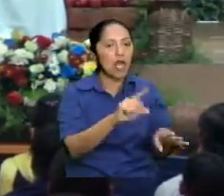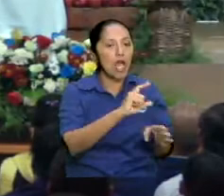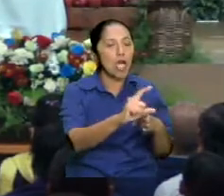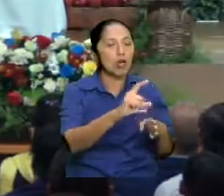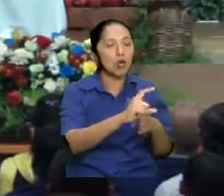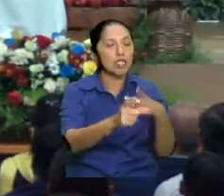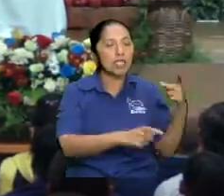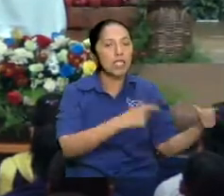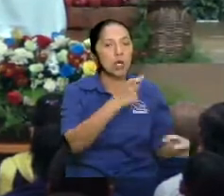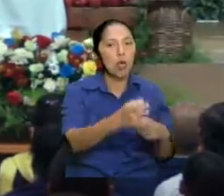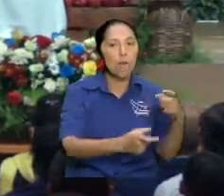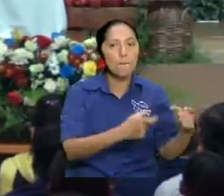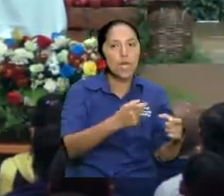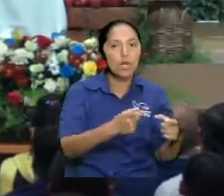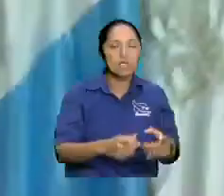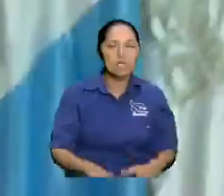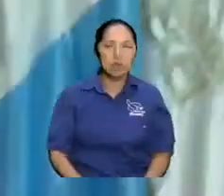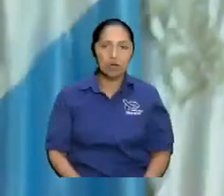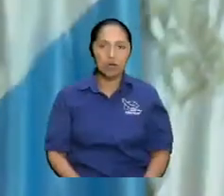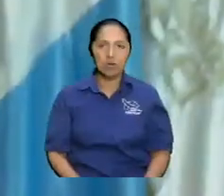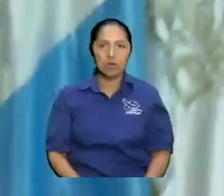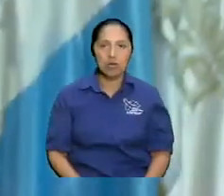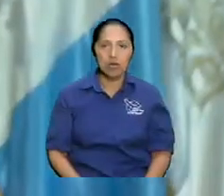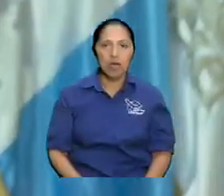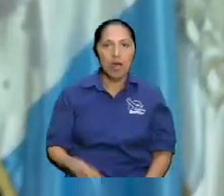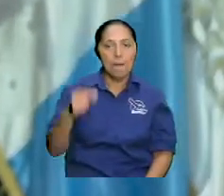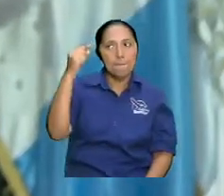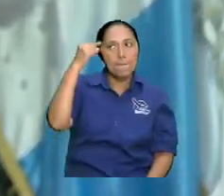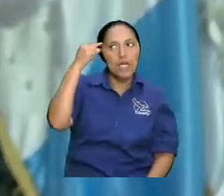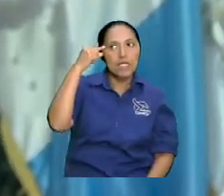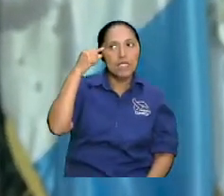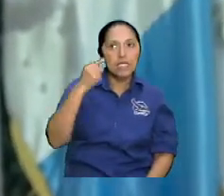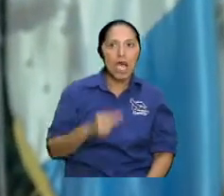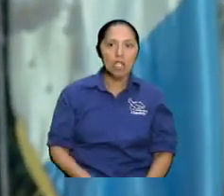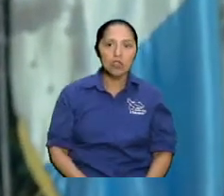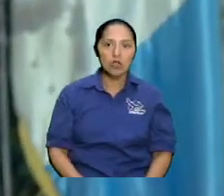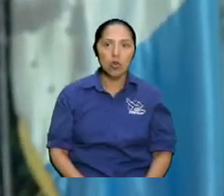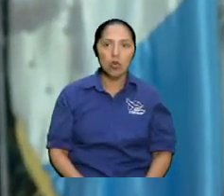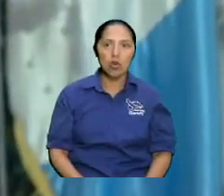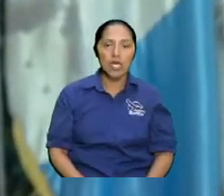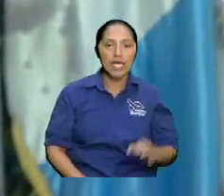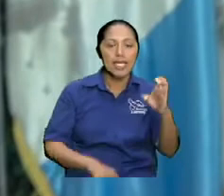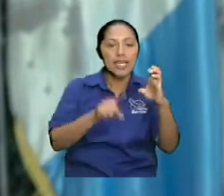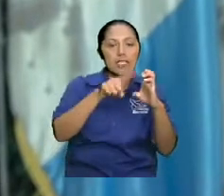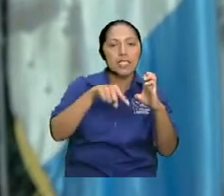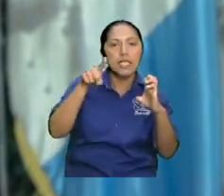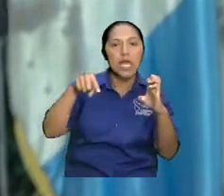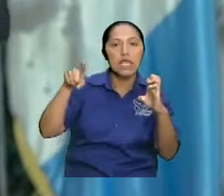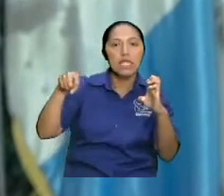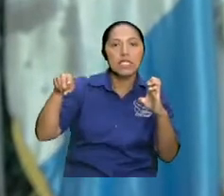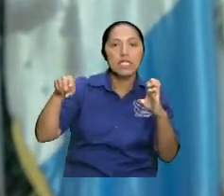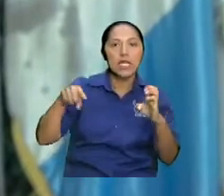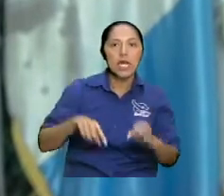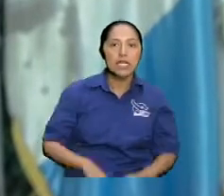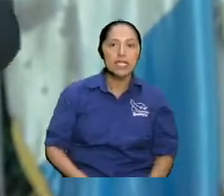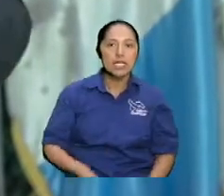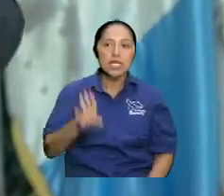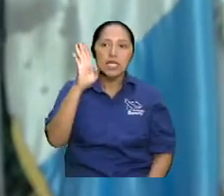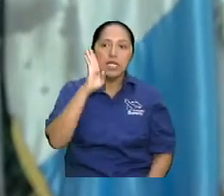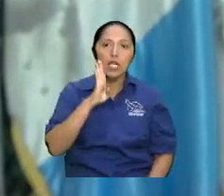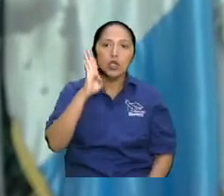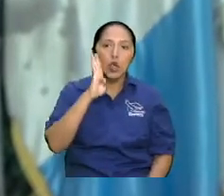en Guatemala son el 70%, entonces iglesias de jóvenes. Ya pastores así como